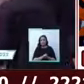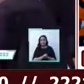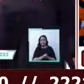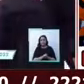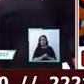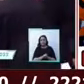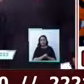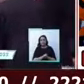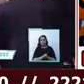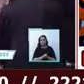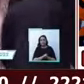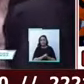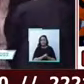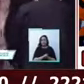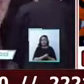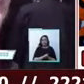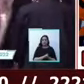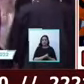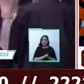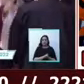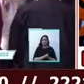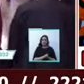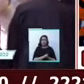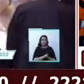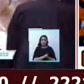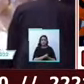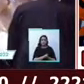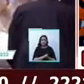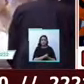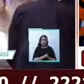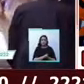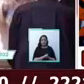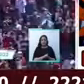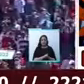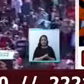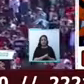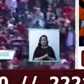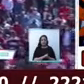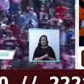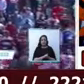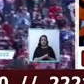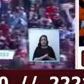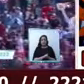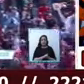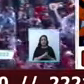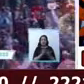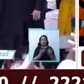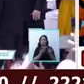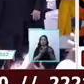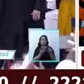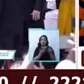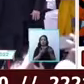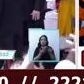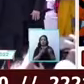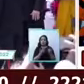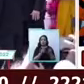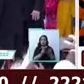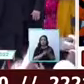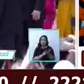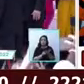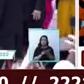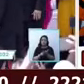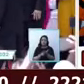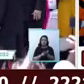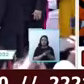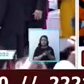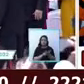dice, porque todo lo que dice es porque se lo dicen los nacionalistas y parece tonto repitiéndolo,